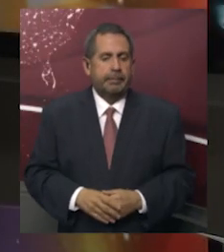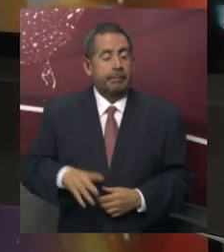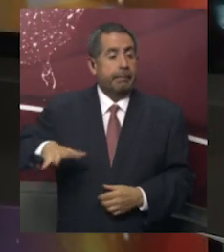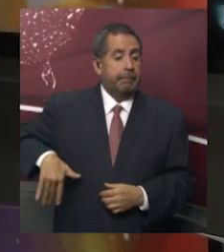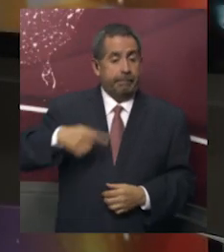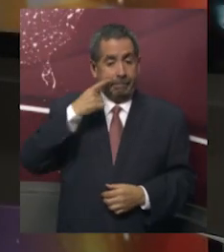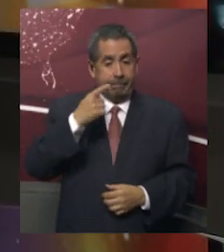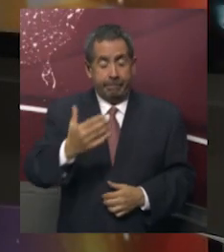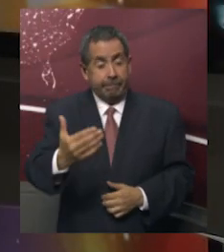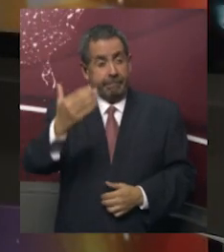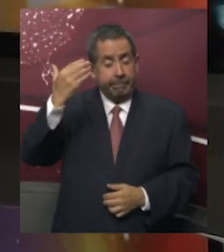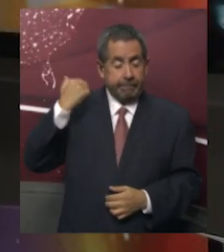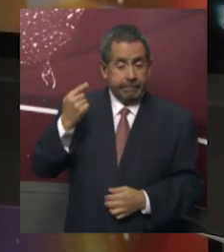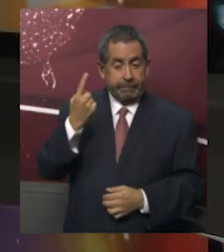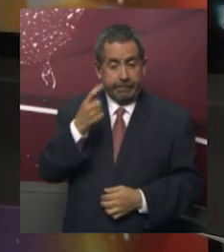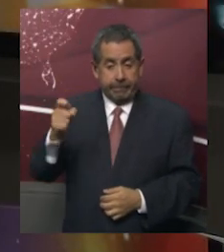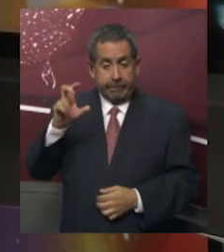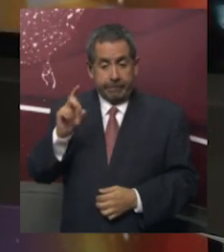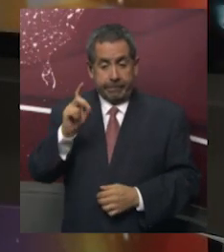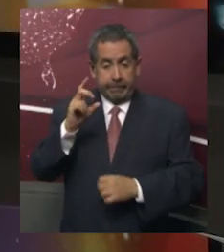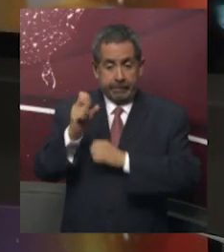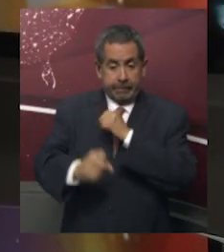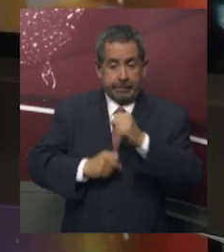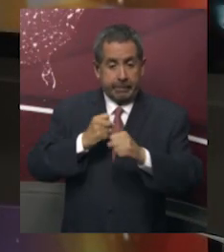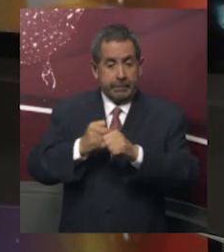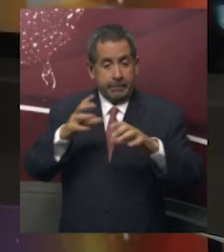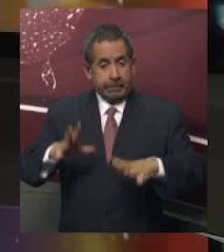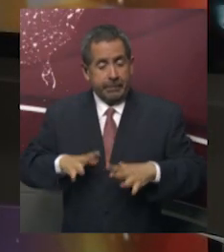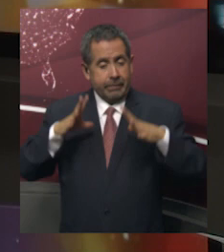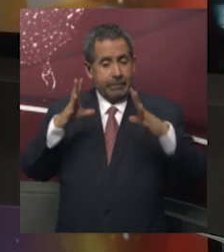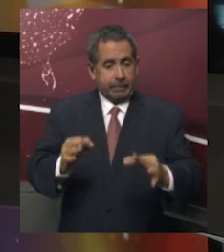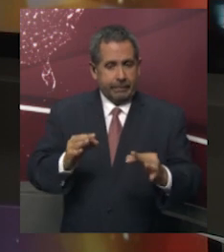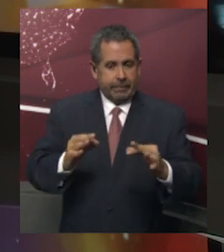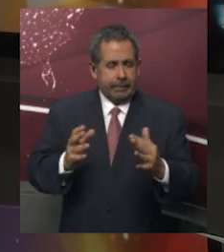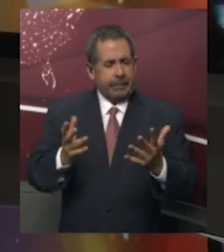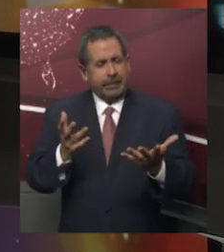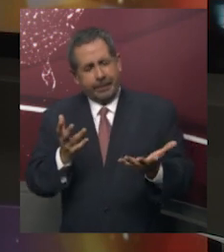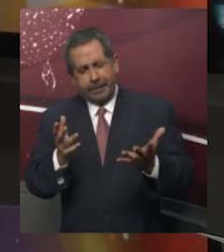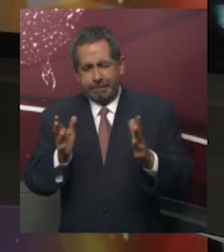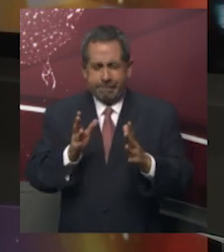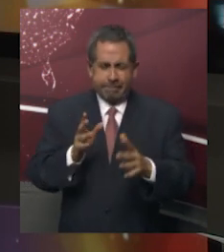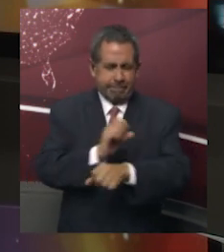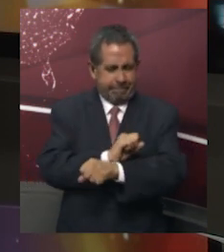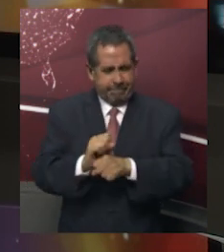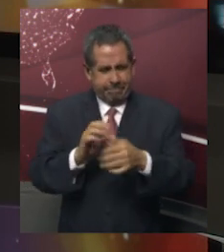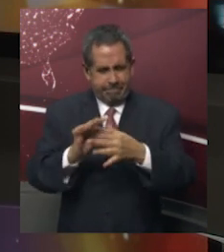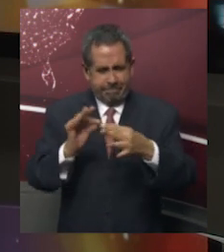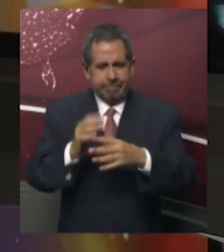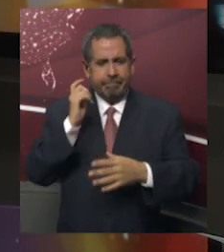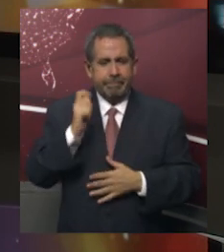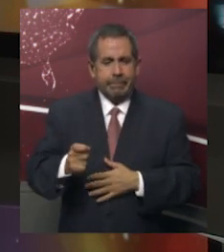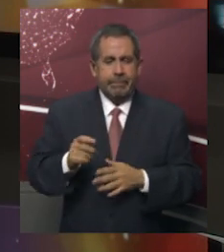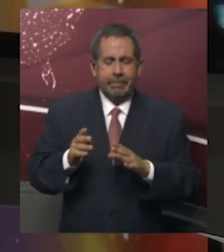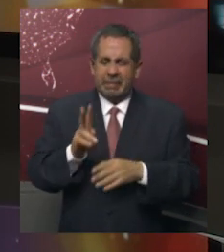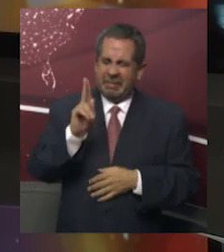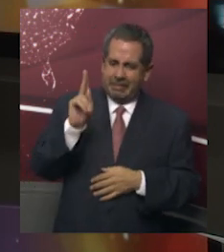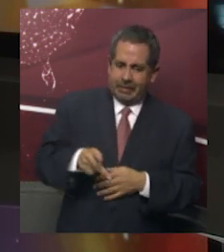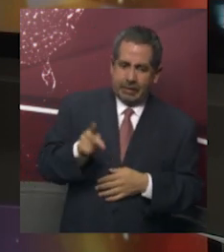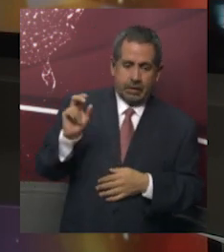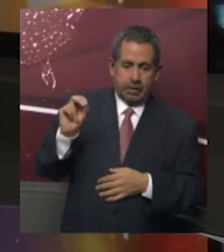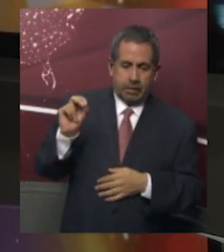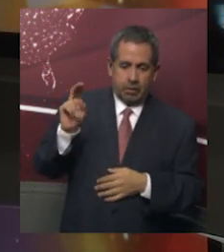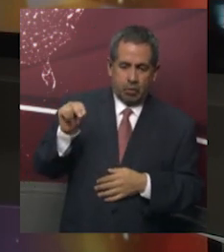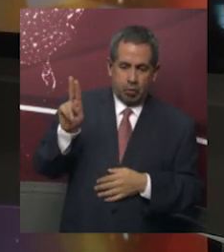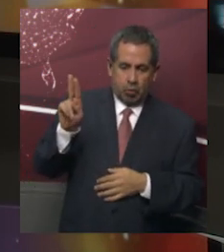hace 130 años se fundó la organización. En términos muy coloquiales, es como la ONU, como la Organización